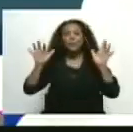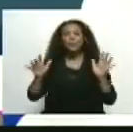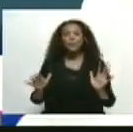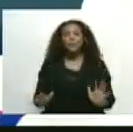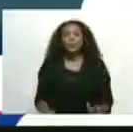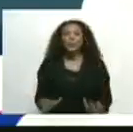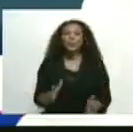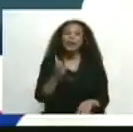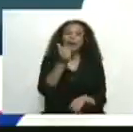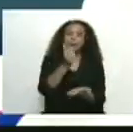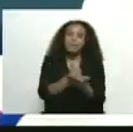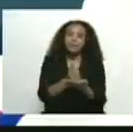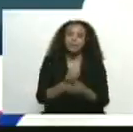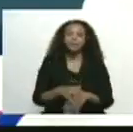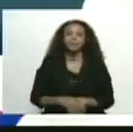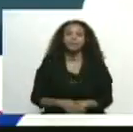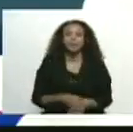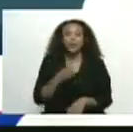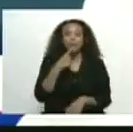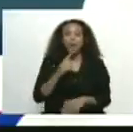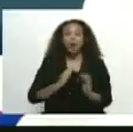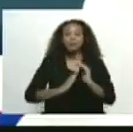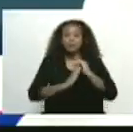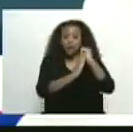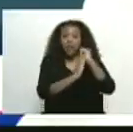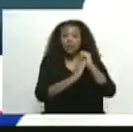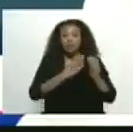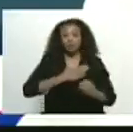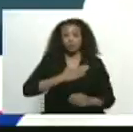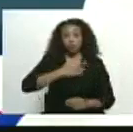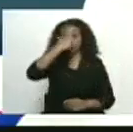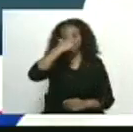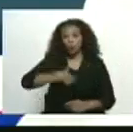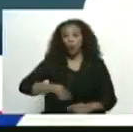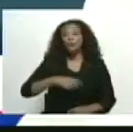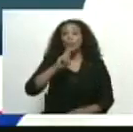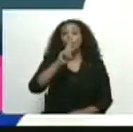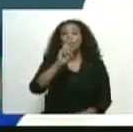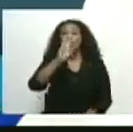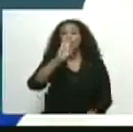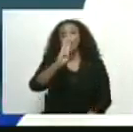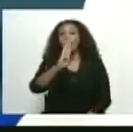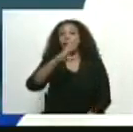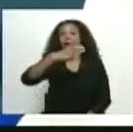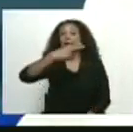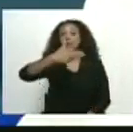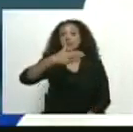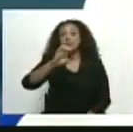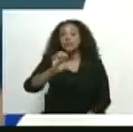momento. Amén, siempre. Bueno, como jefa de AUH tenemos una experiencia bastante bonita, ¿verdad?